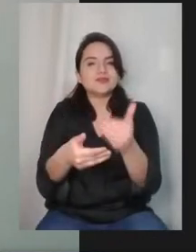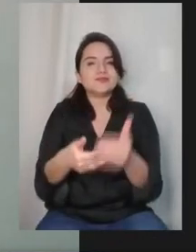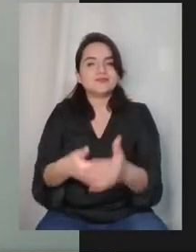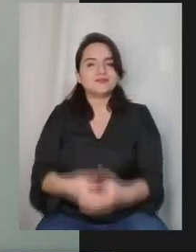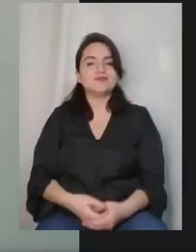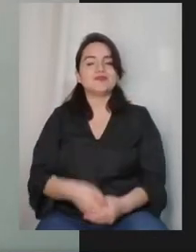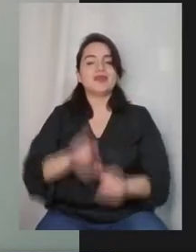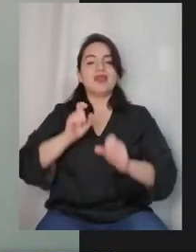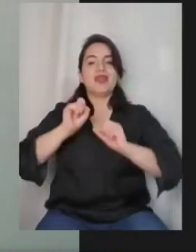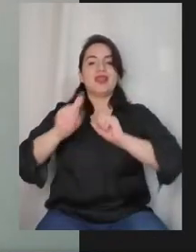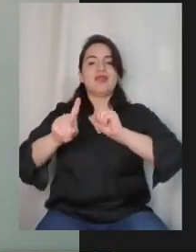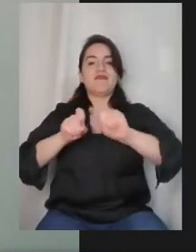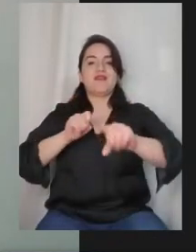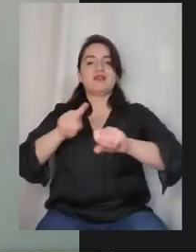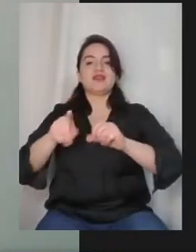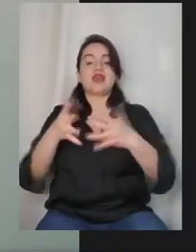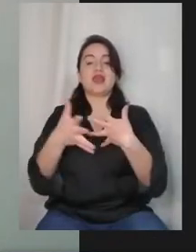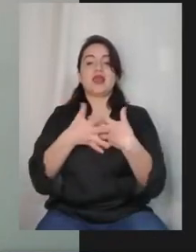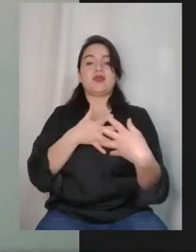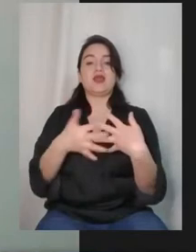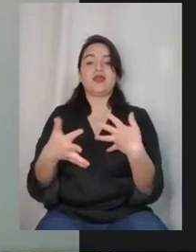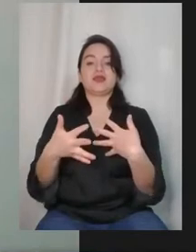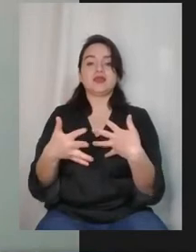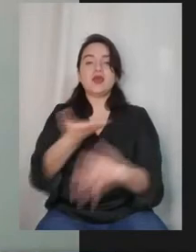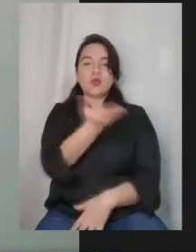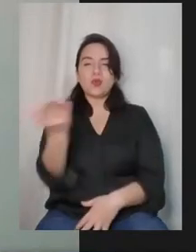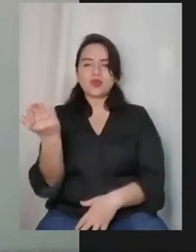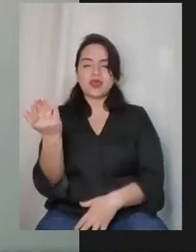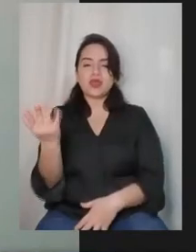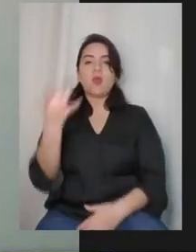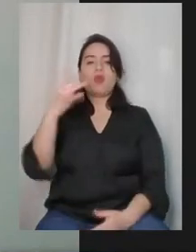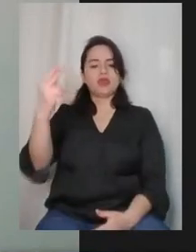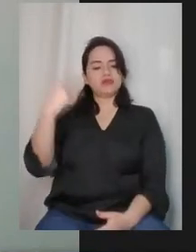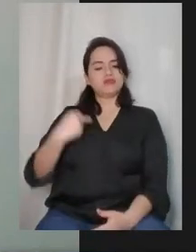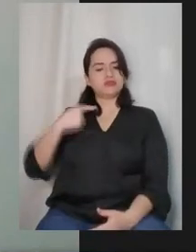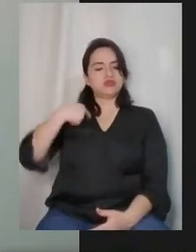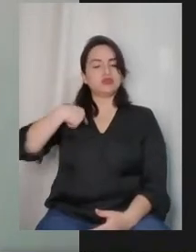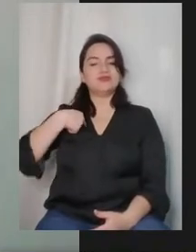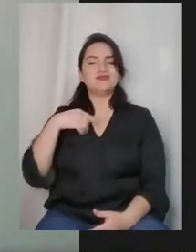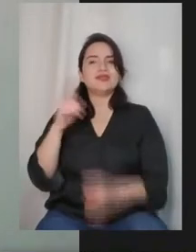naturaleza, que lo vean más allá de ustedes, más allá del negocio.